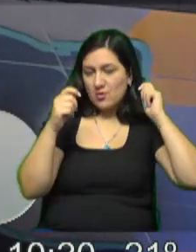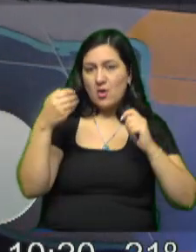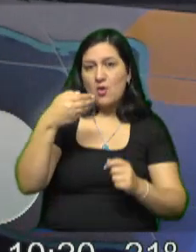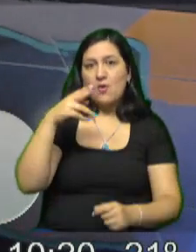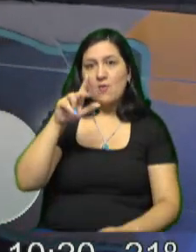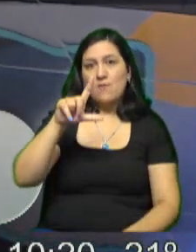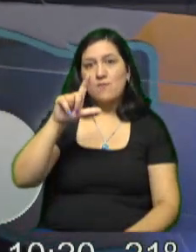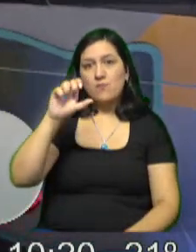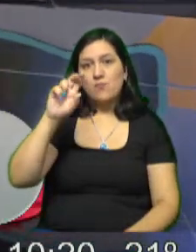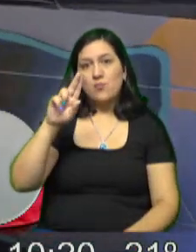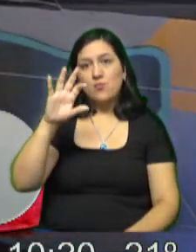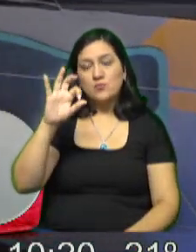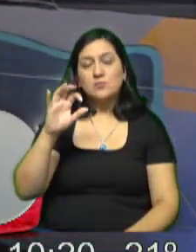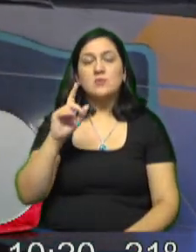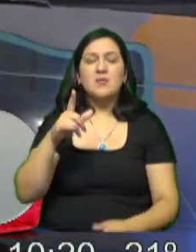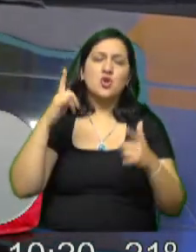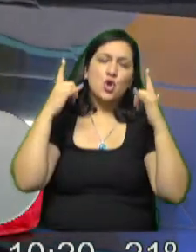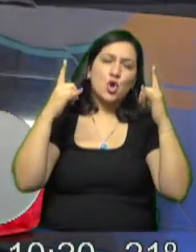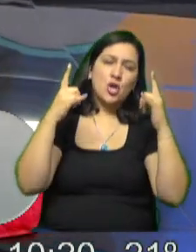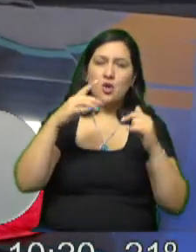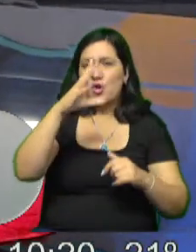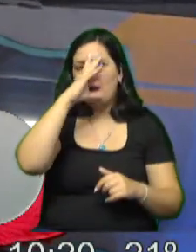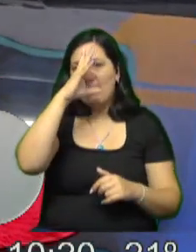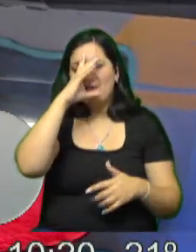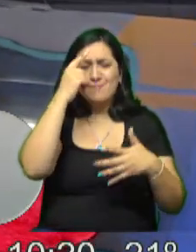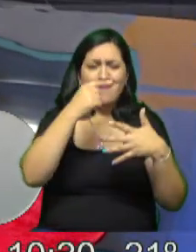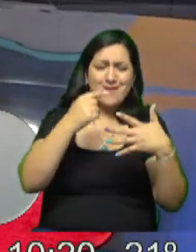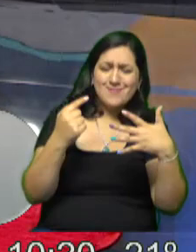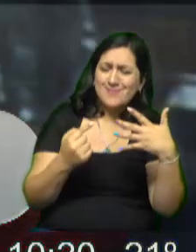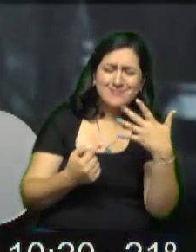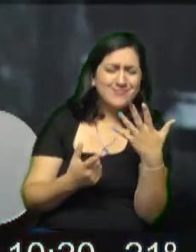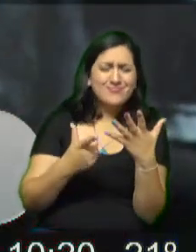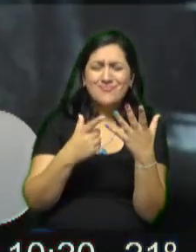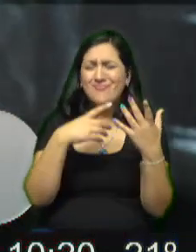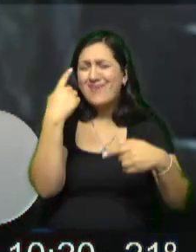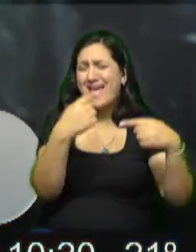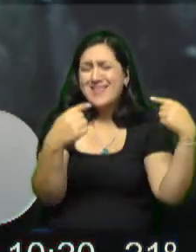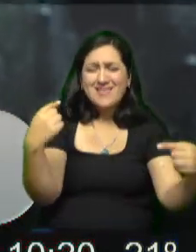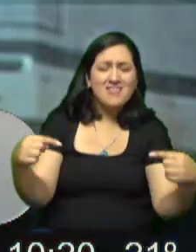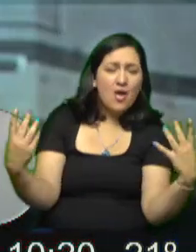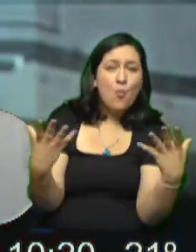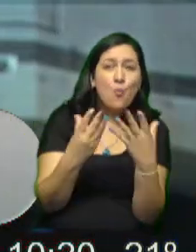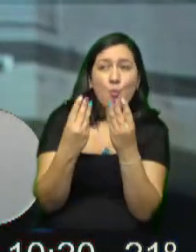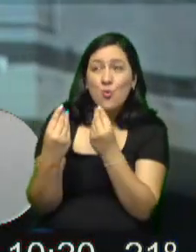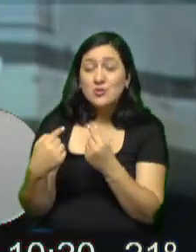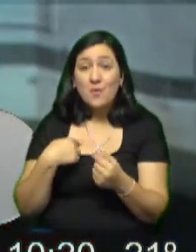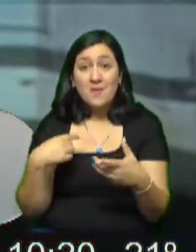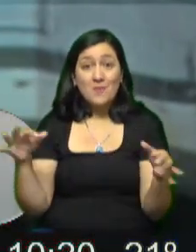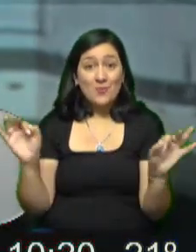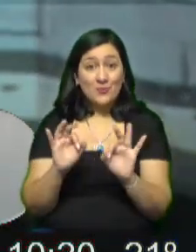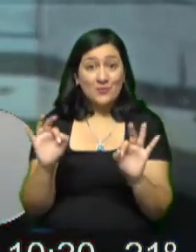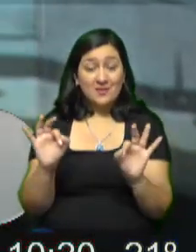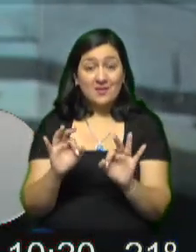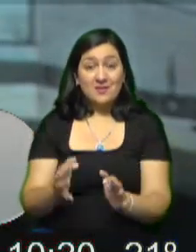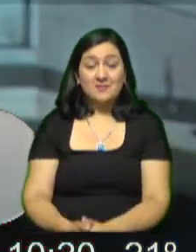blueseros, gente de carnaval, rockeros. Todo, canto popular, cosas también del mundo académico. En